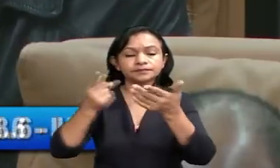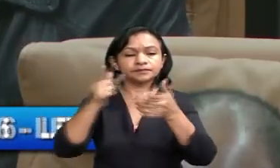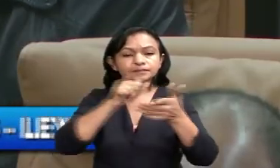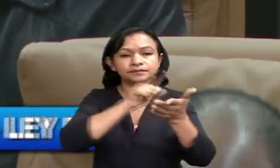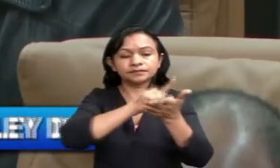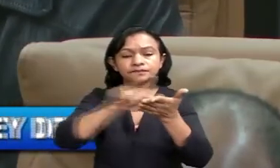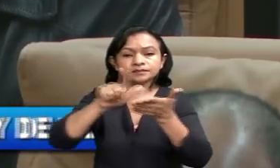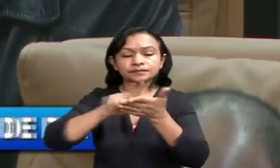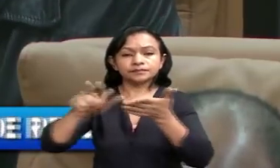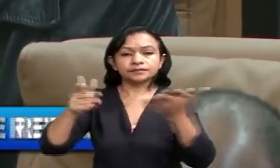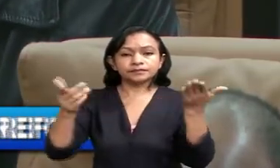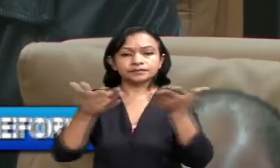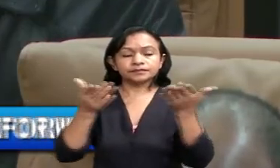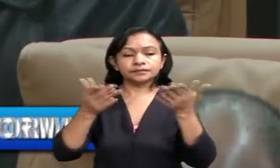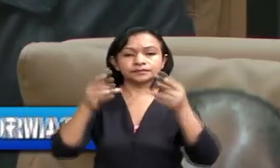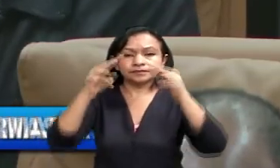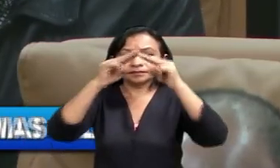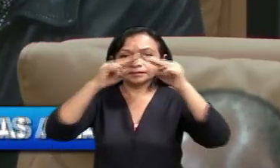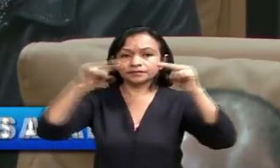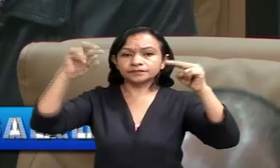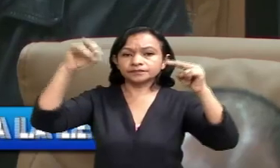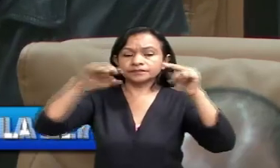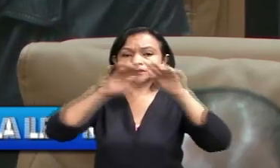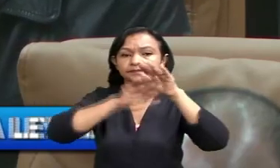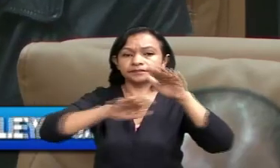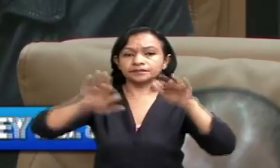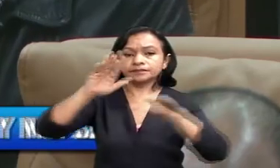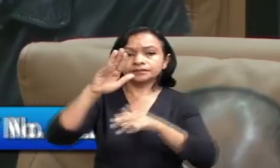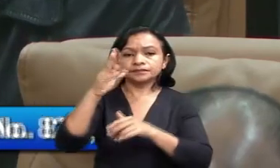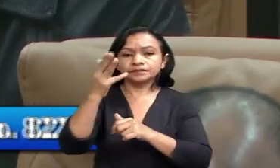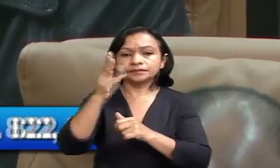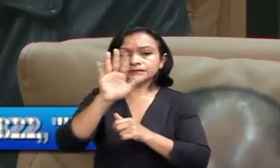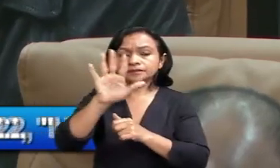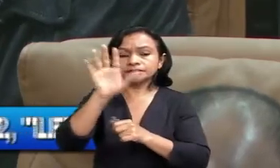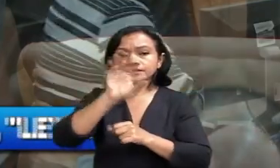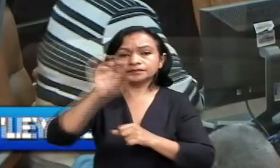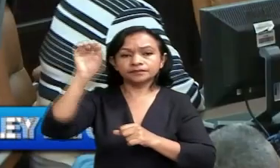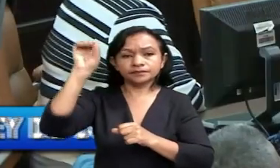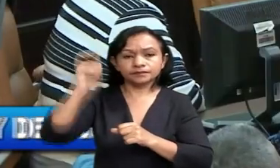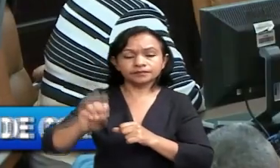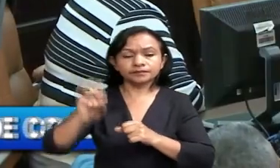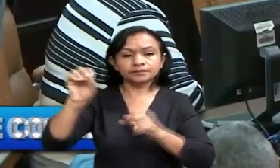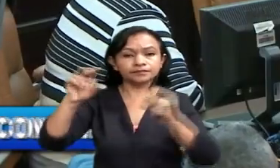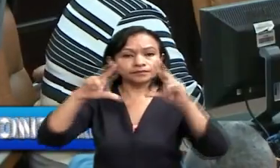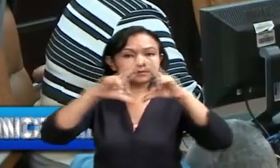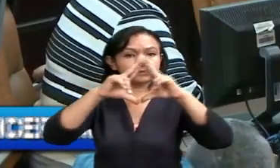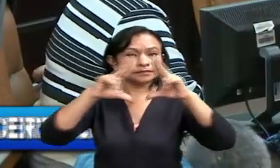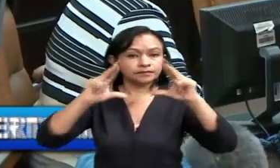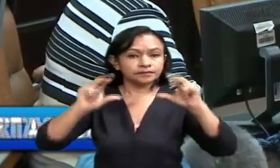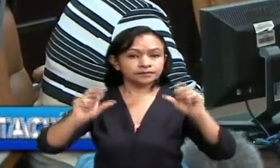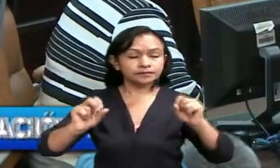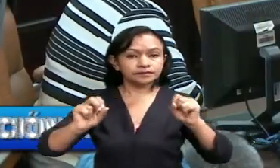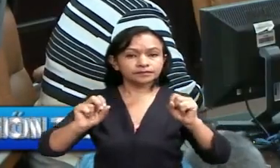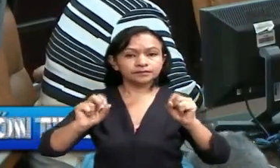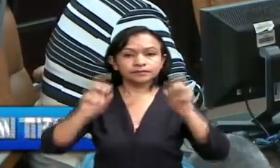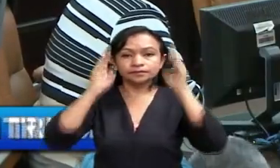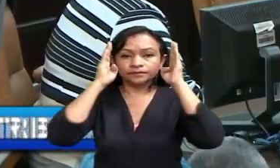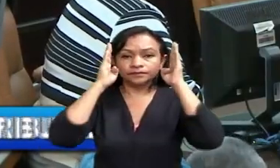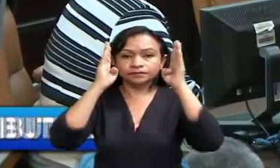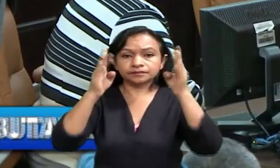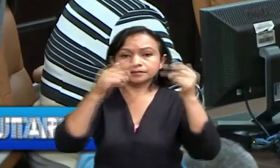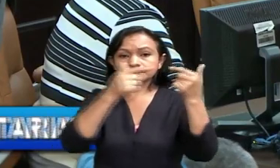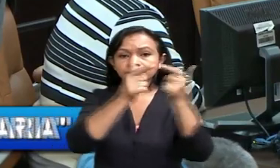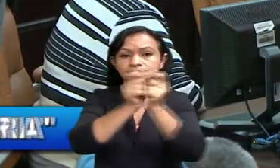sanitario, electrificación de más del 95% a nivel nacional, con énfasis en los